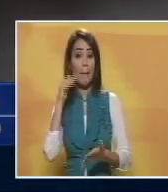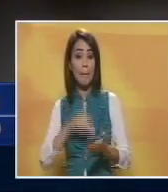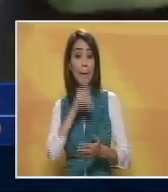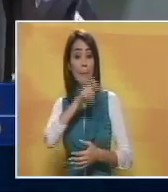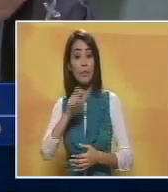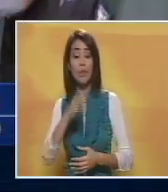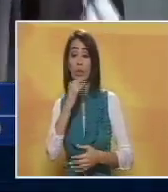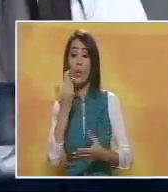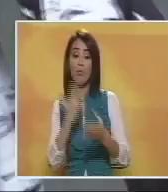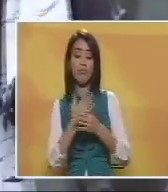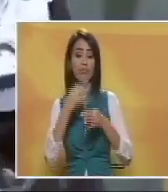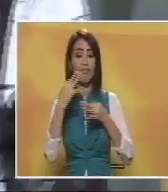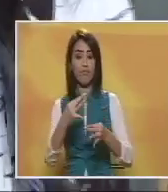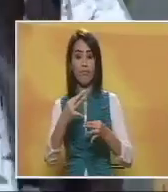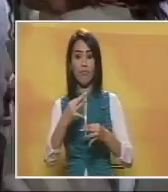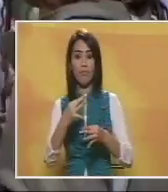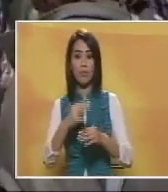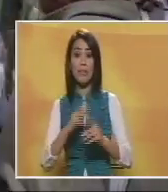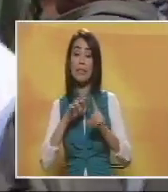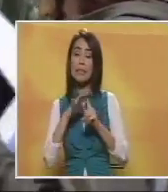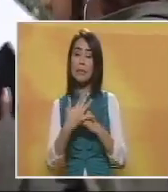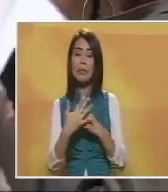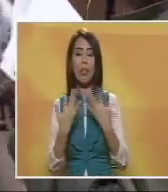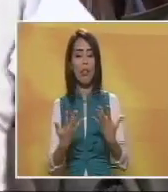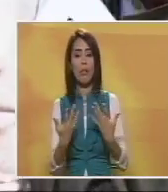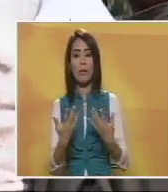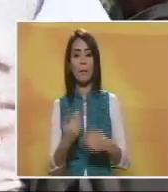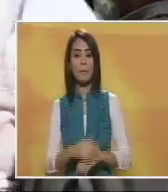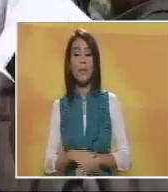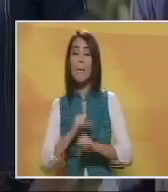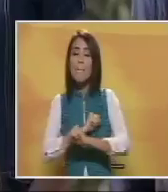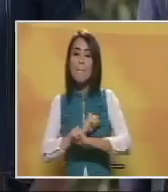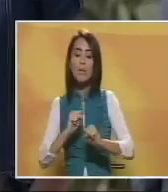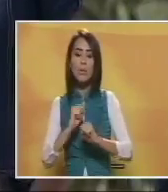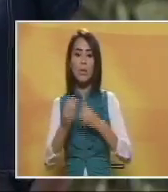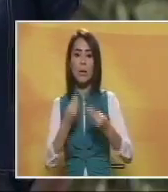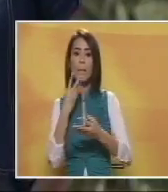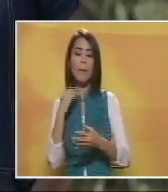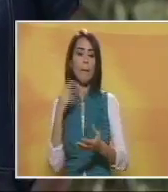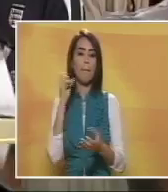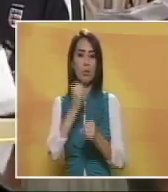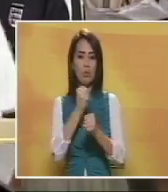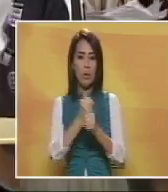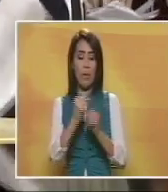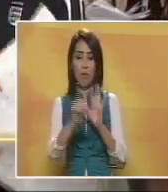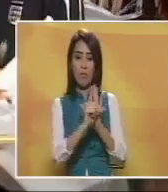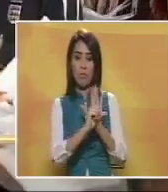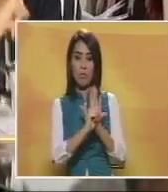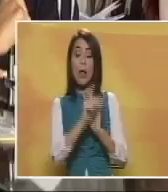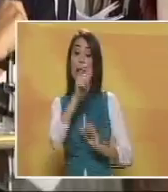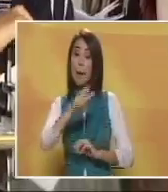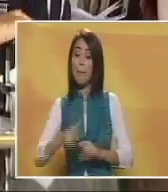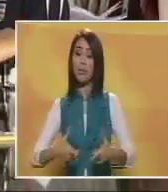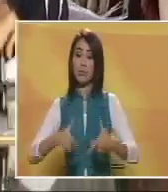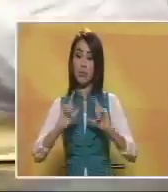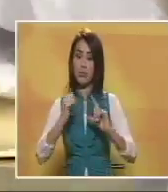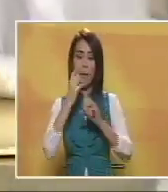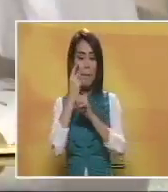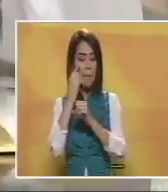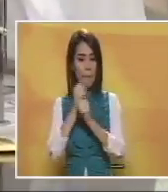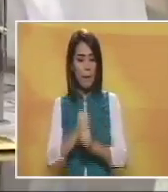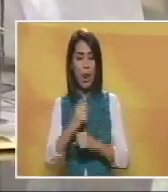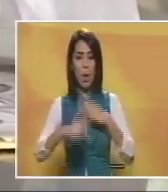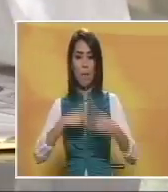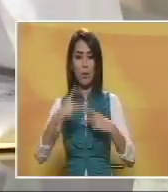papeles regularizados, situación que les impide, por ejemplo, obtener un trabajo legal. Por eso las autoridades esperan que sea